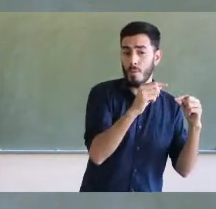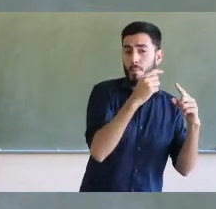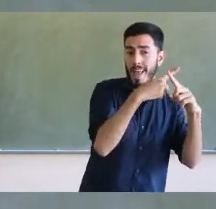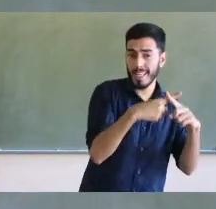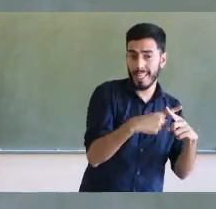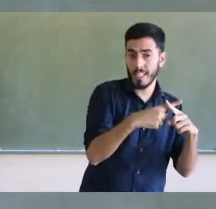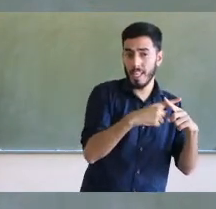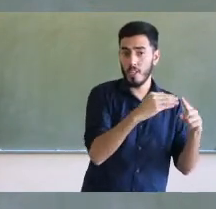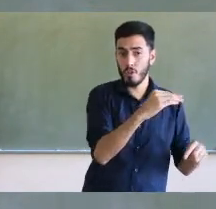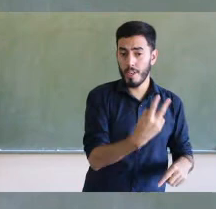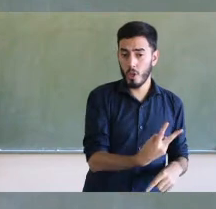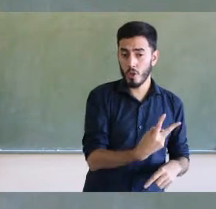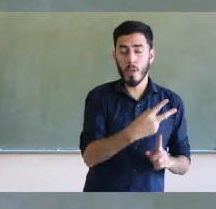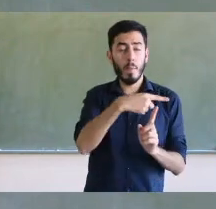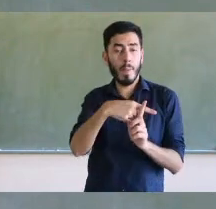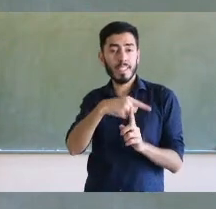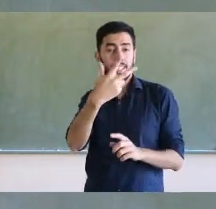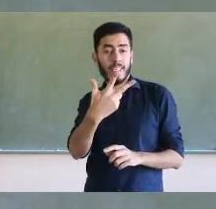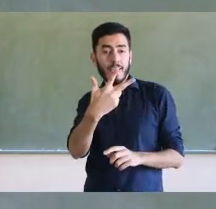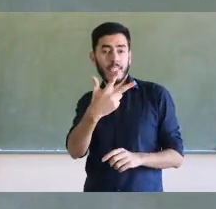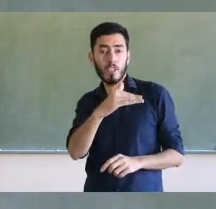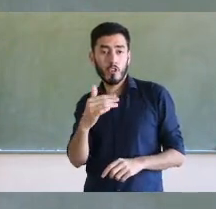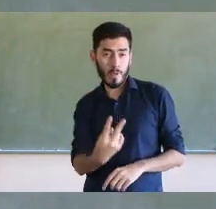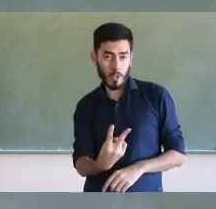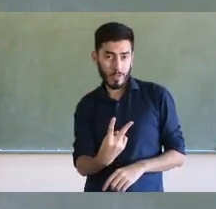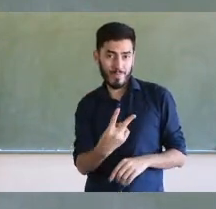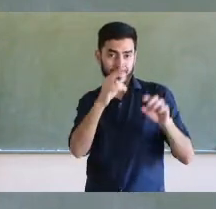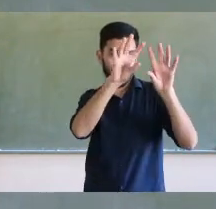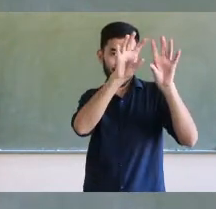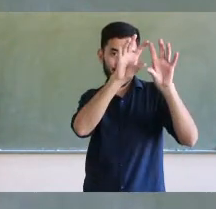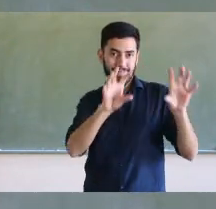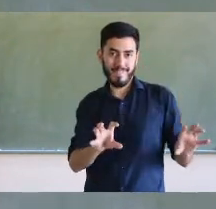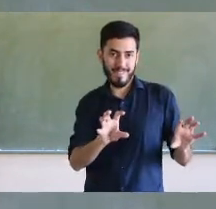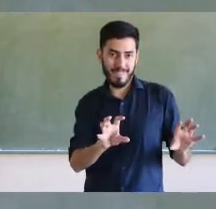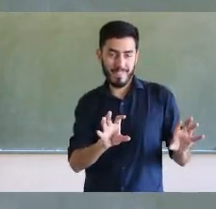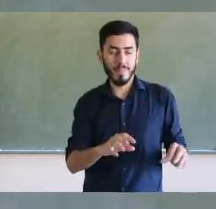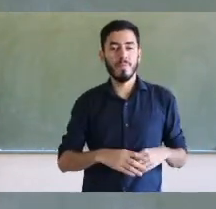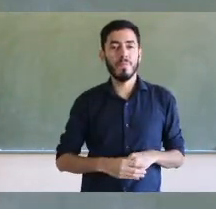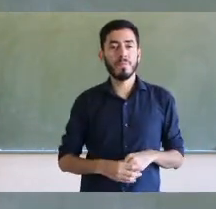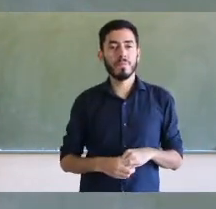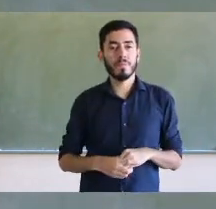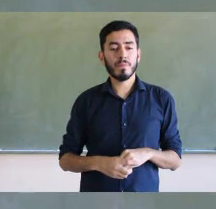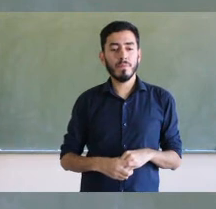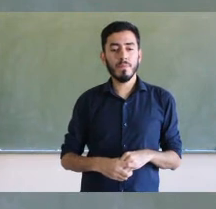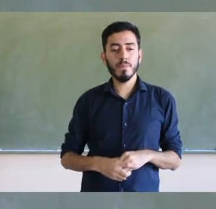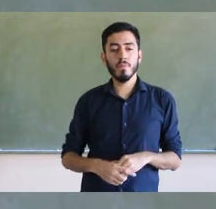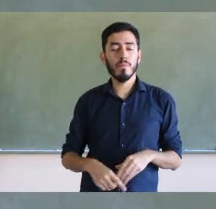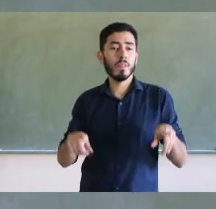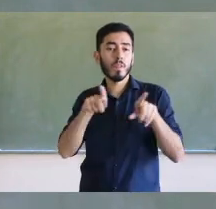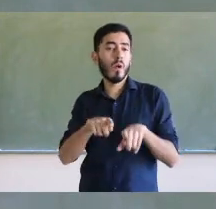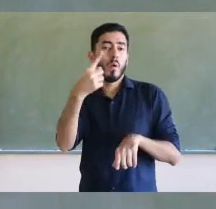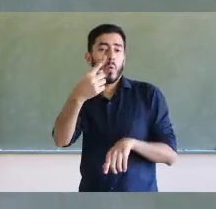sobre 2 más 3 sobre 2. Lo que hago es distribuir el denominador y me va a quedar